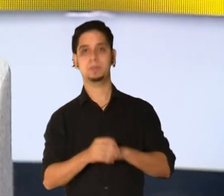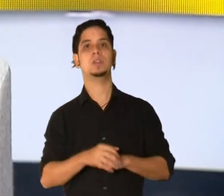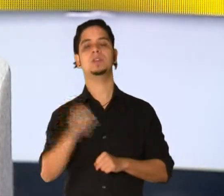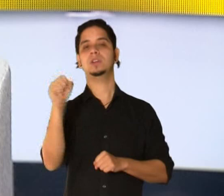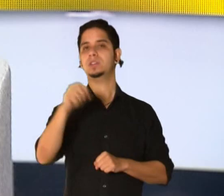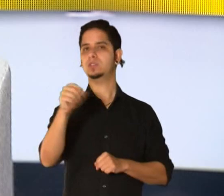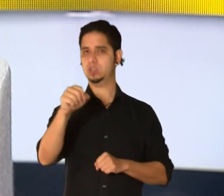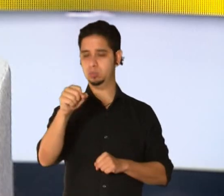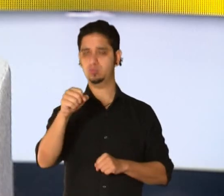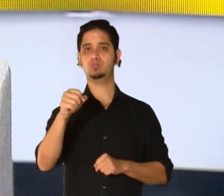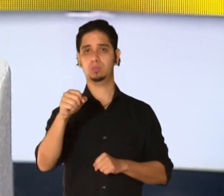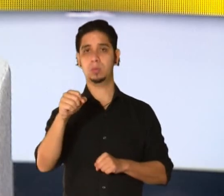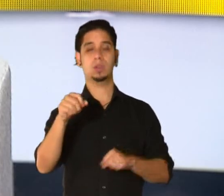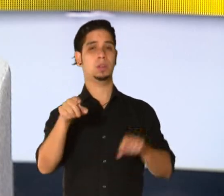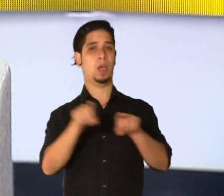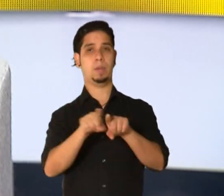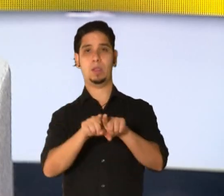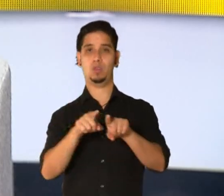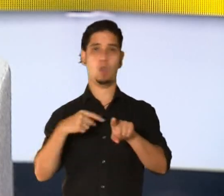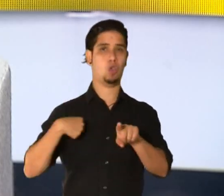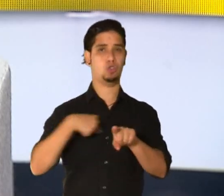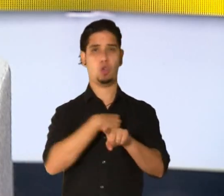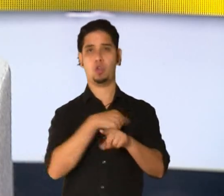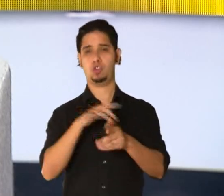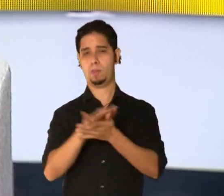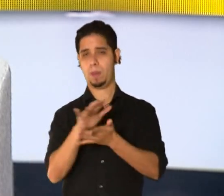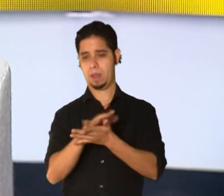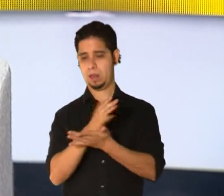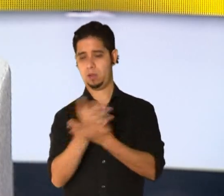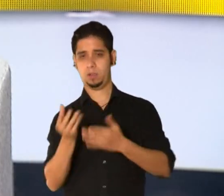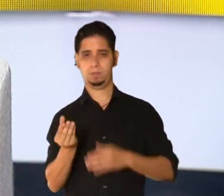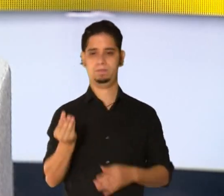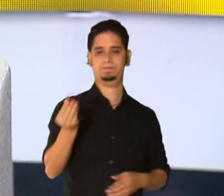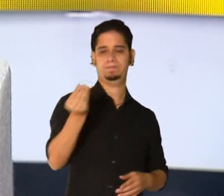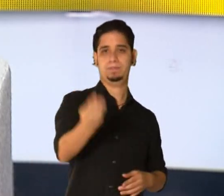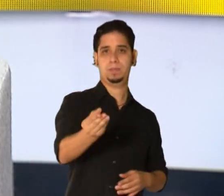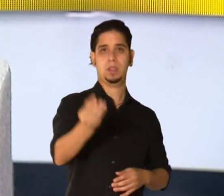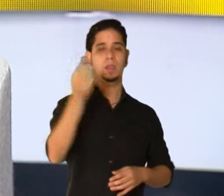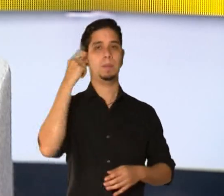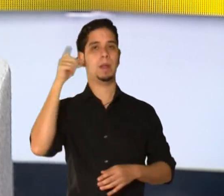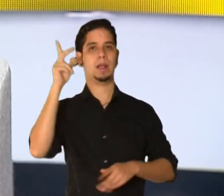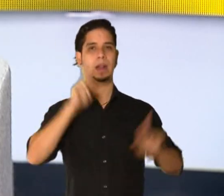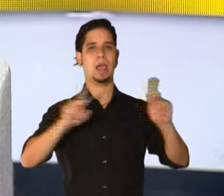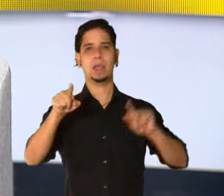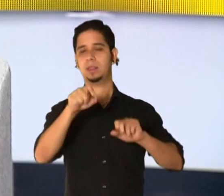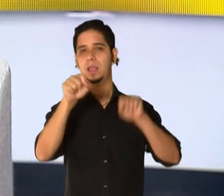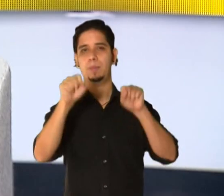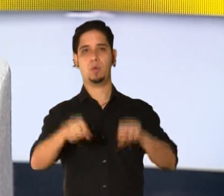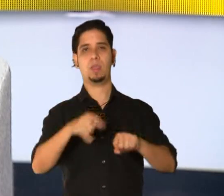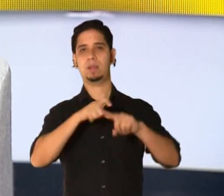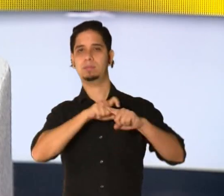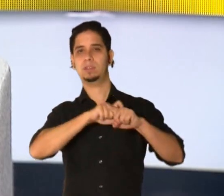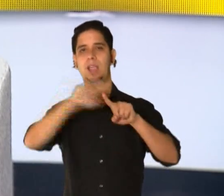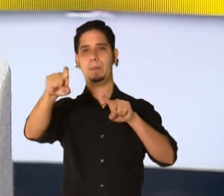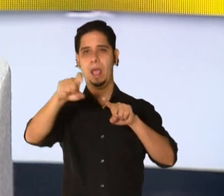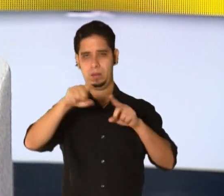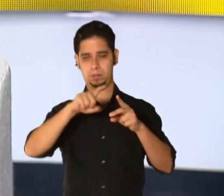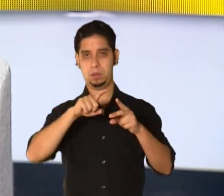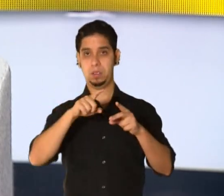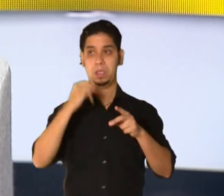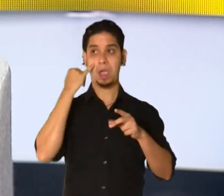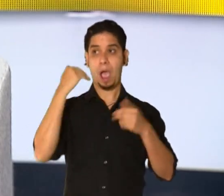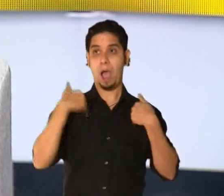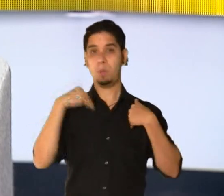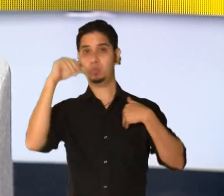identificados, además que entregamos una serie de documentación para que las personas puedan llamar para cualquier duda